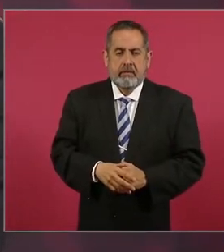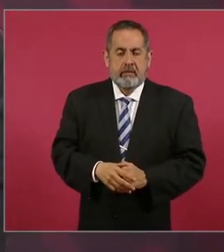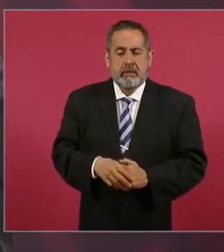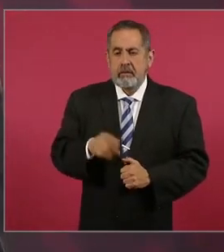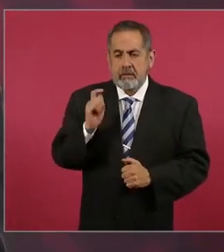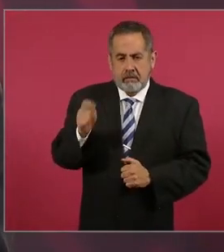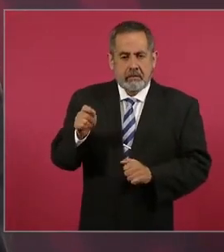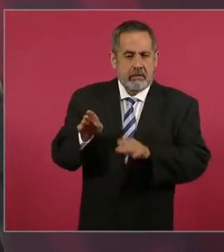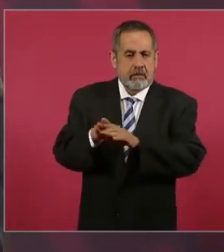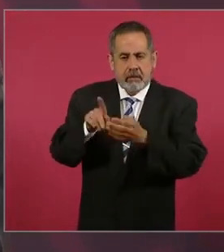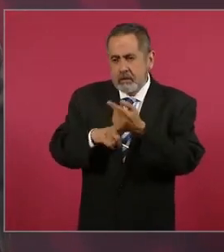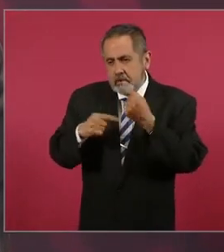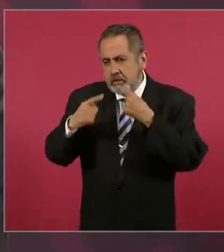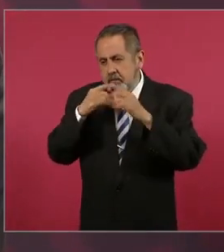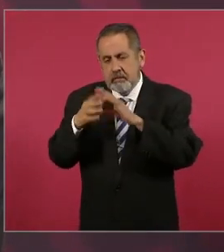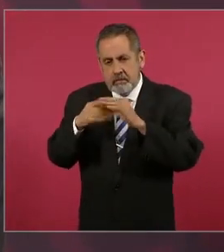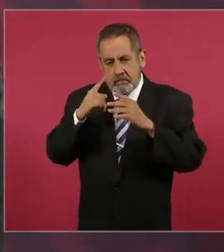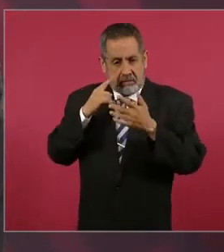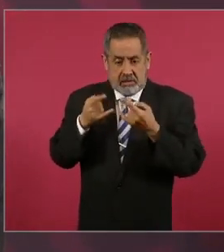en nuestra historia.